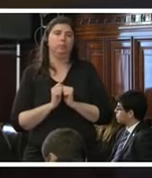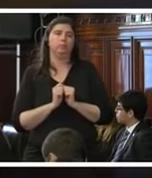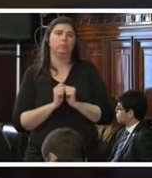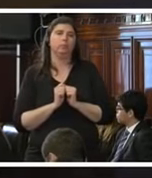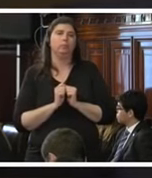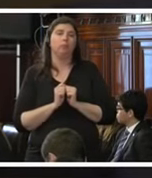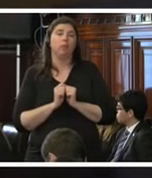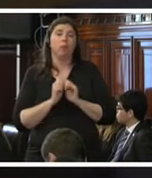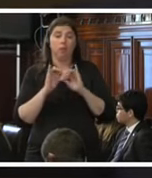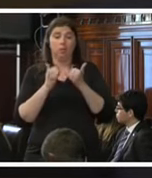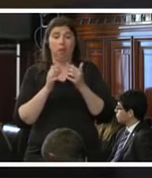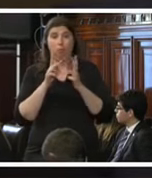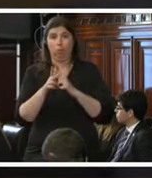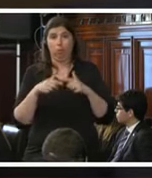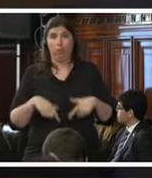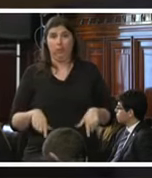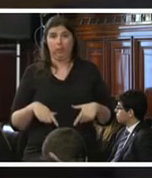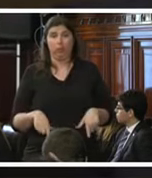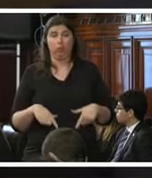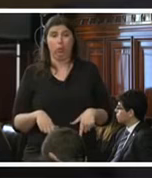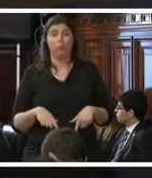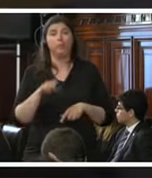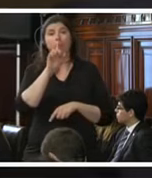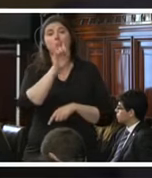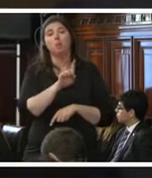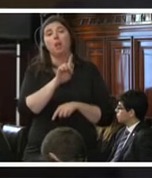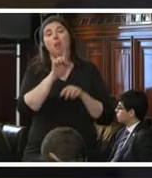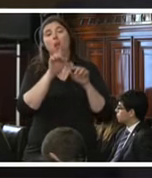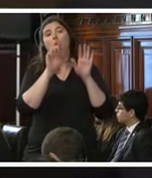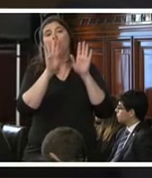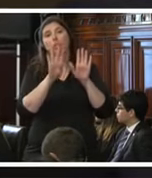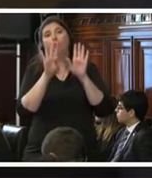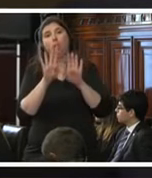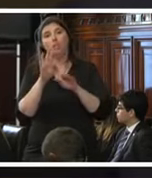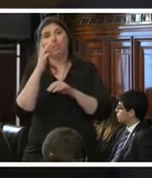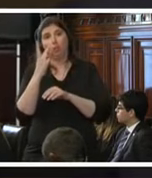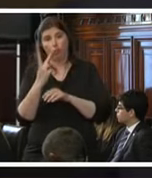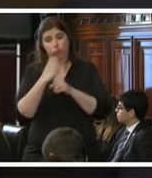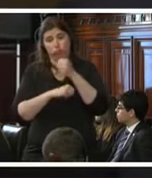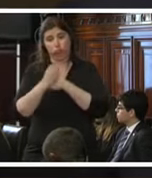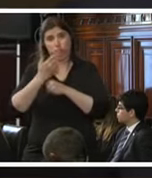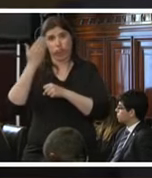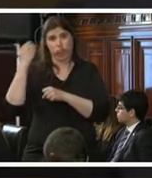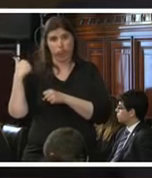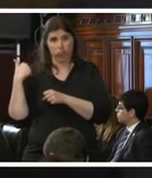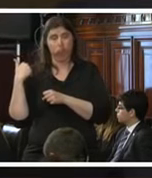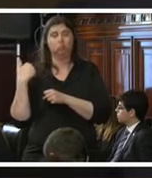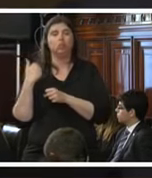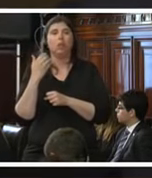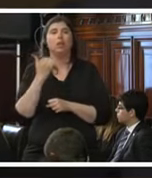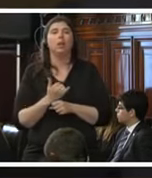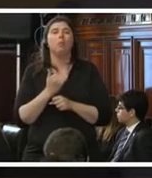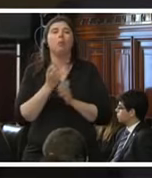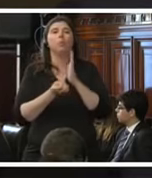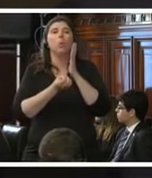Como lo indicó el ministro, desde el año 1992 tenemos un nuevo